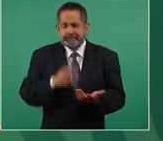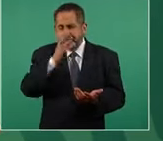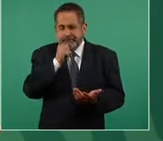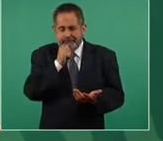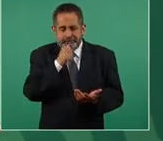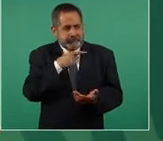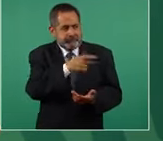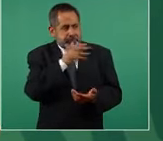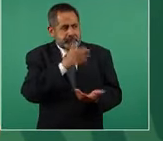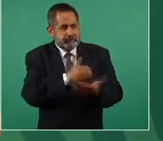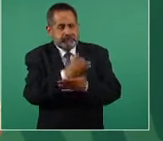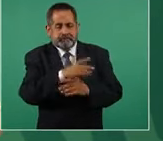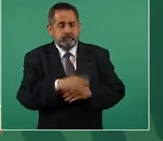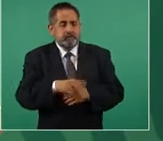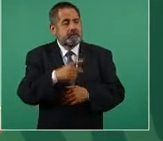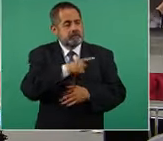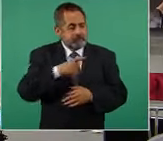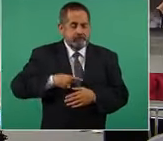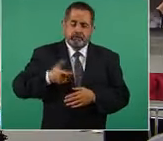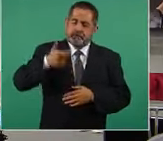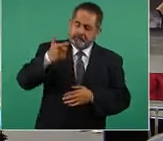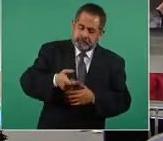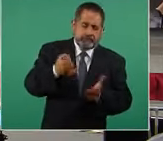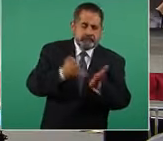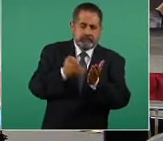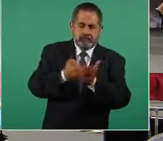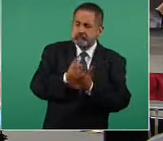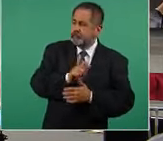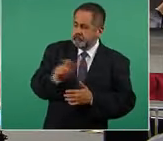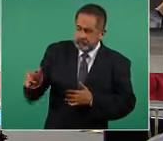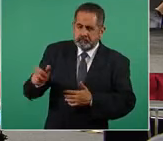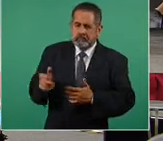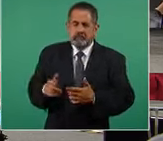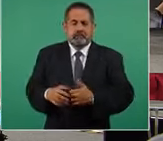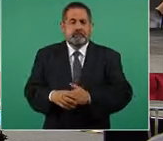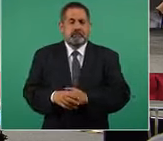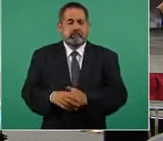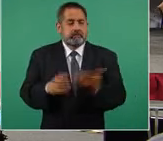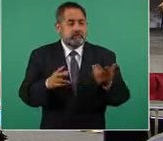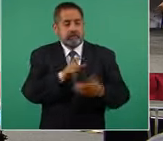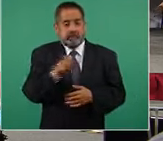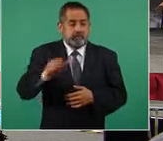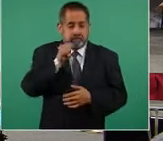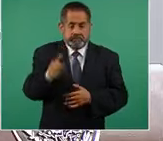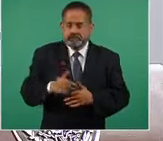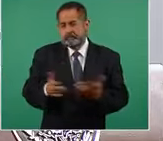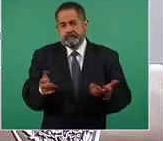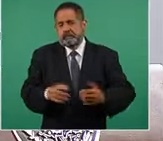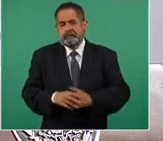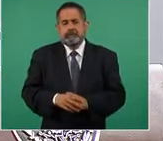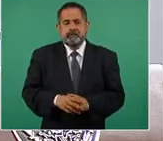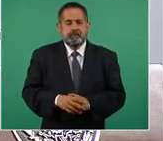improcedente. Deben de pagar los impuestos y no los están pagando.